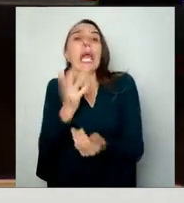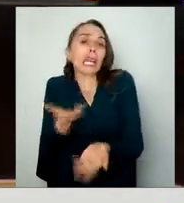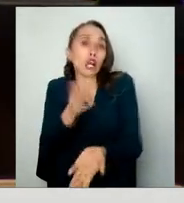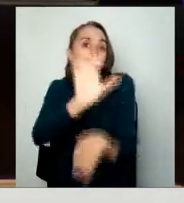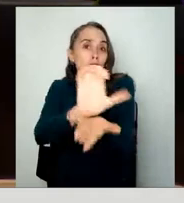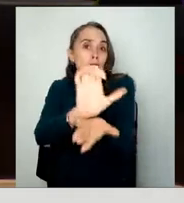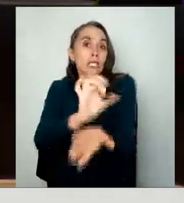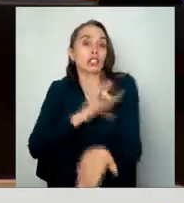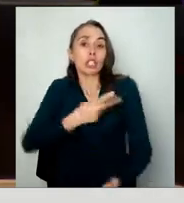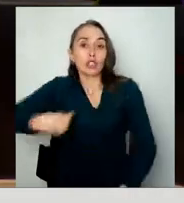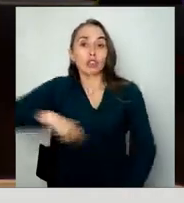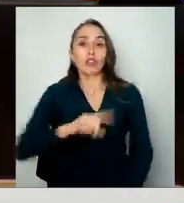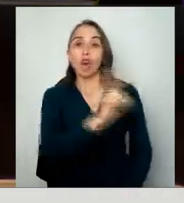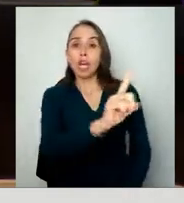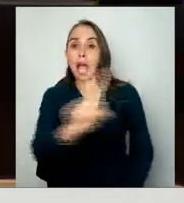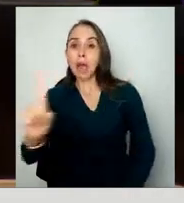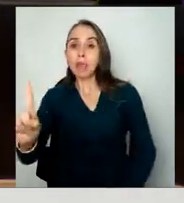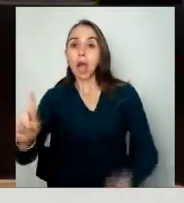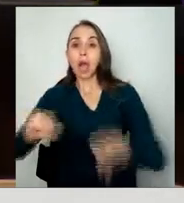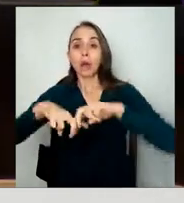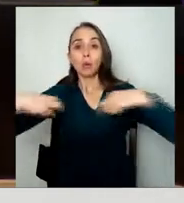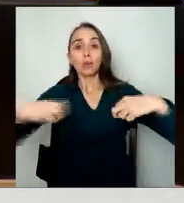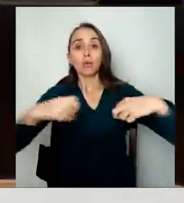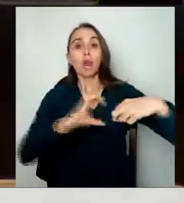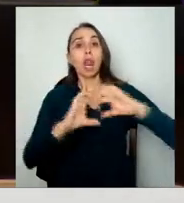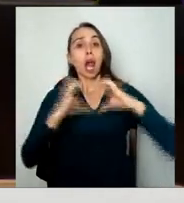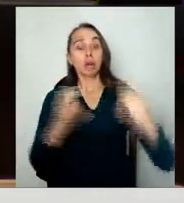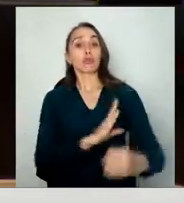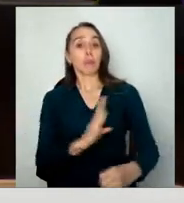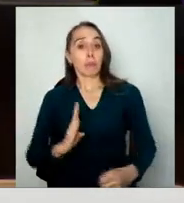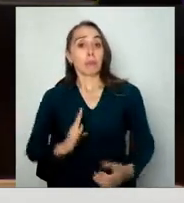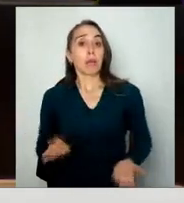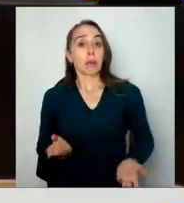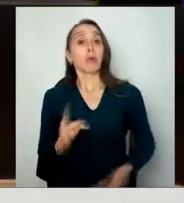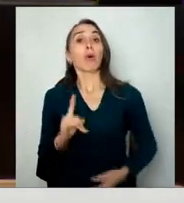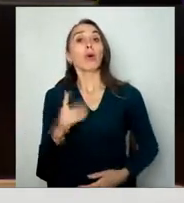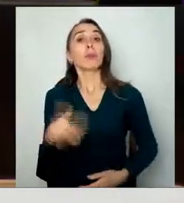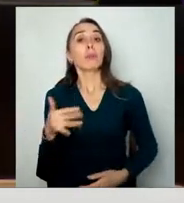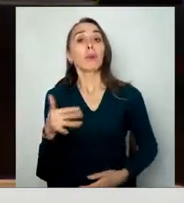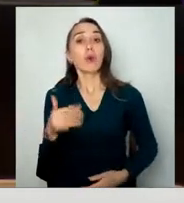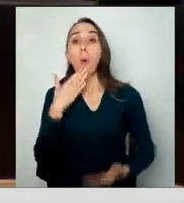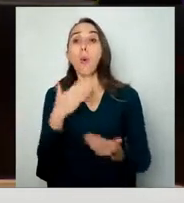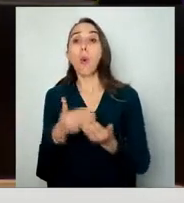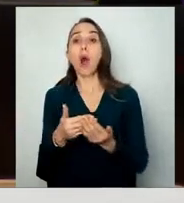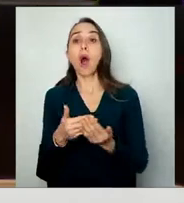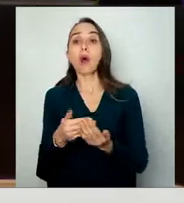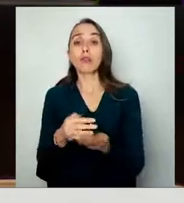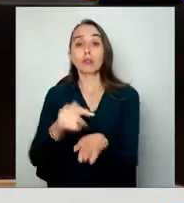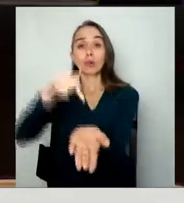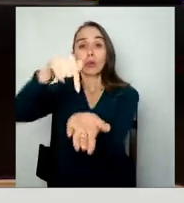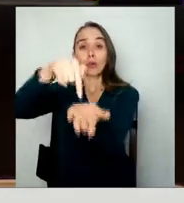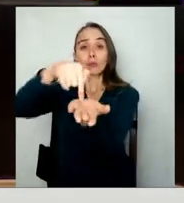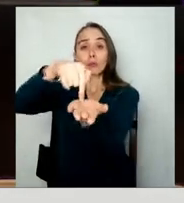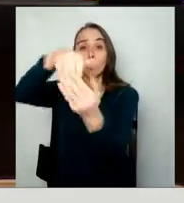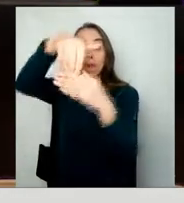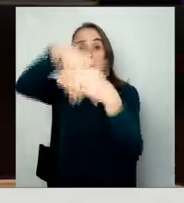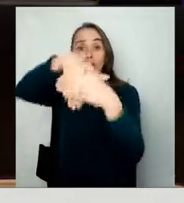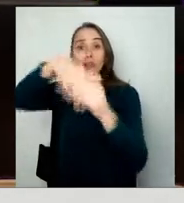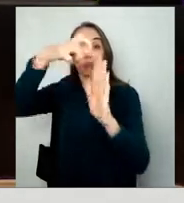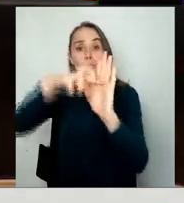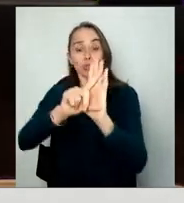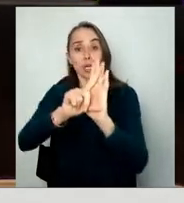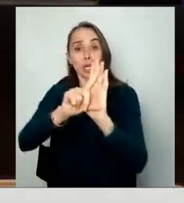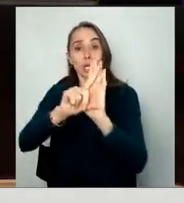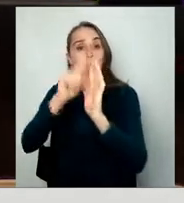cada uno de quienes estamos en esta cámara es importante que a la hora de votar este proyecto de ley podamos remitirnos